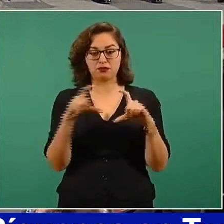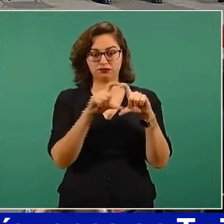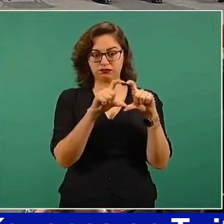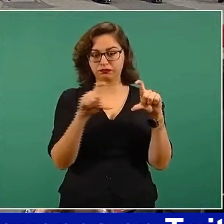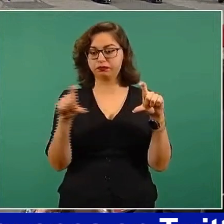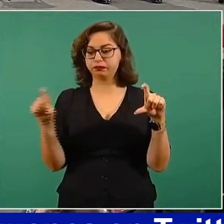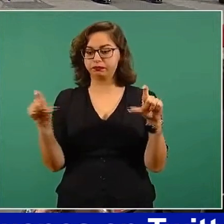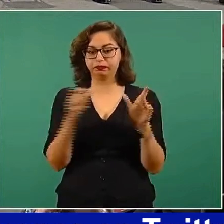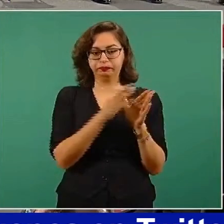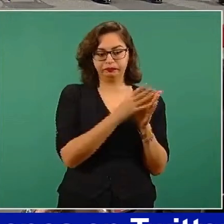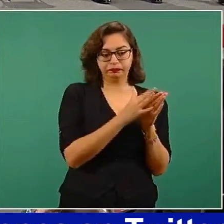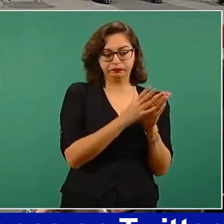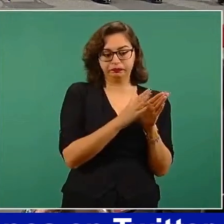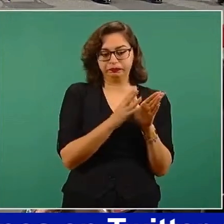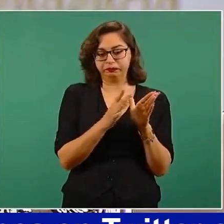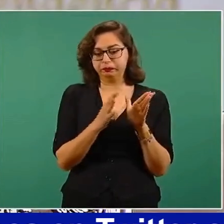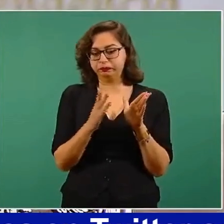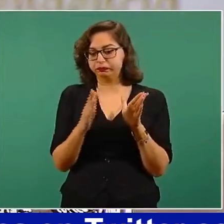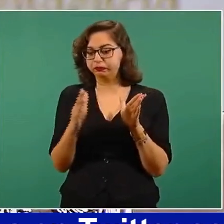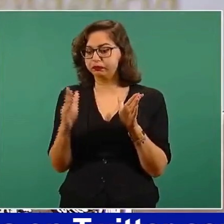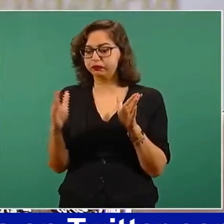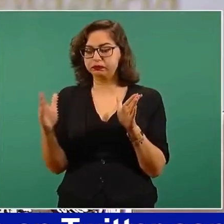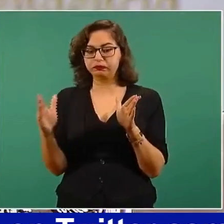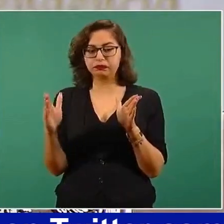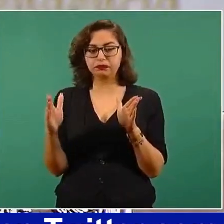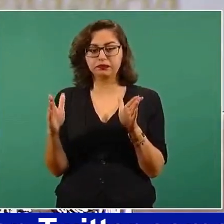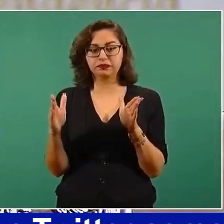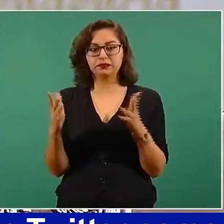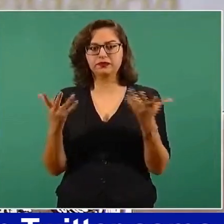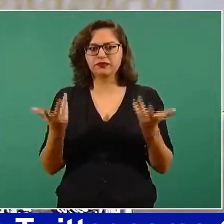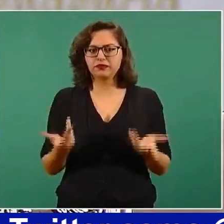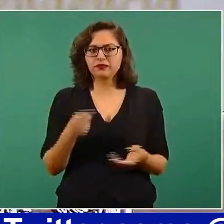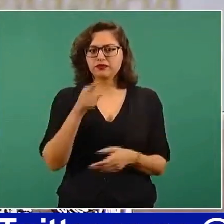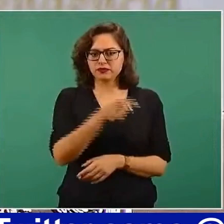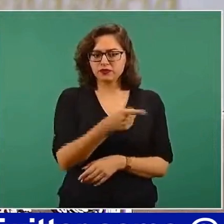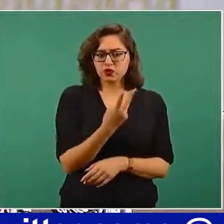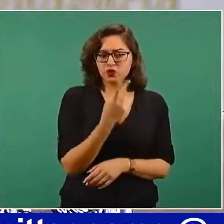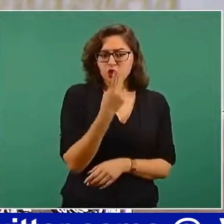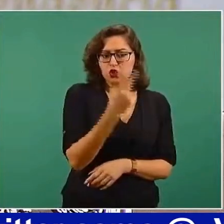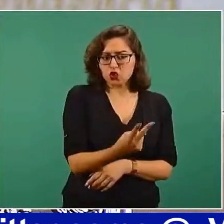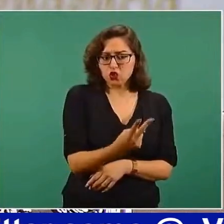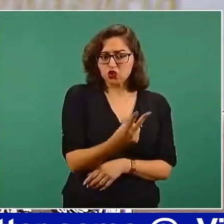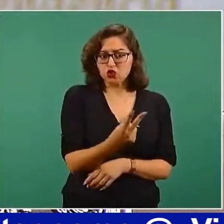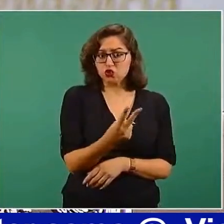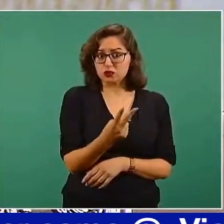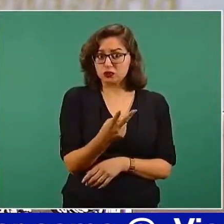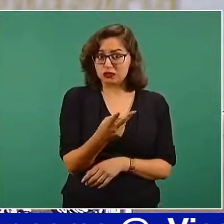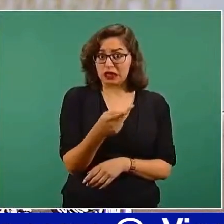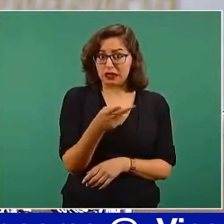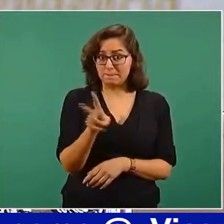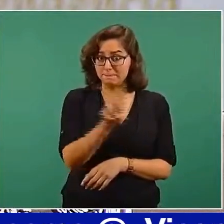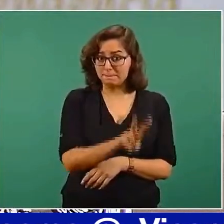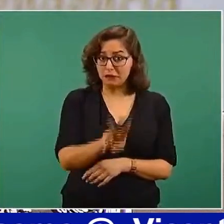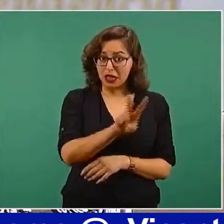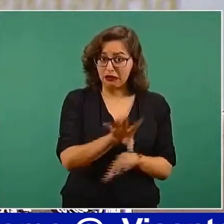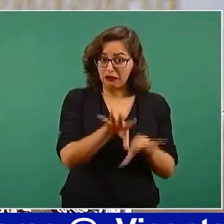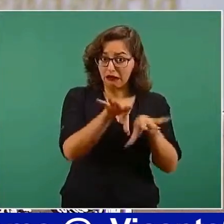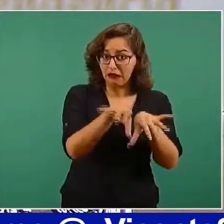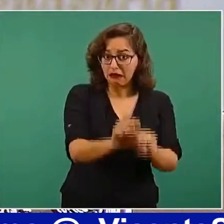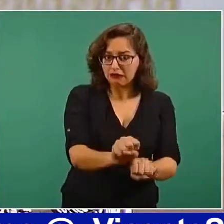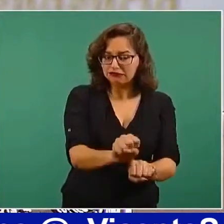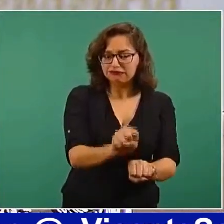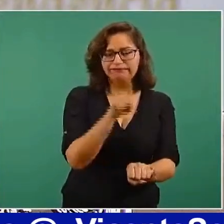dijo ahorita Genaro, no fueron detenidos ese día, fueron detenidos un día